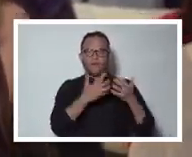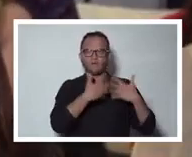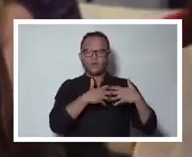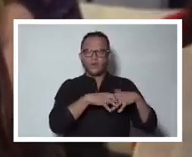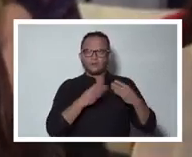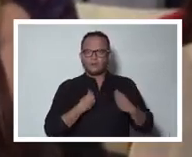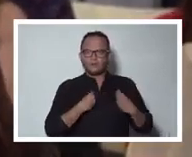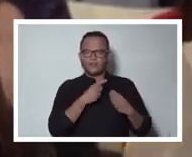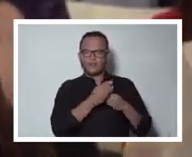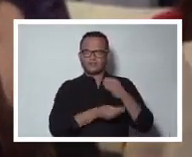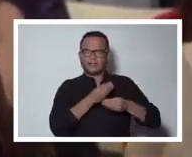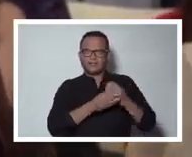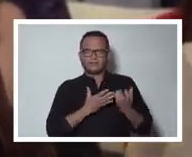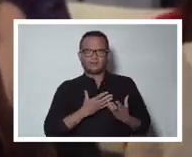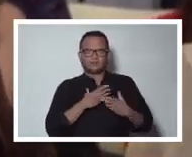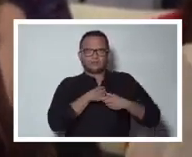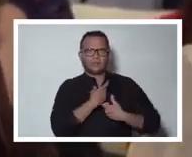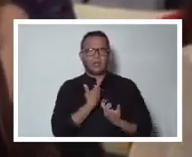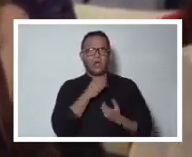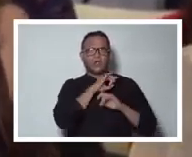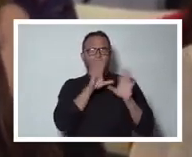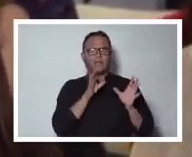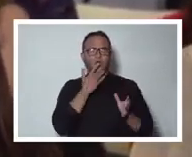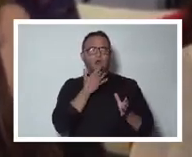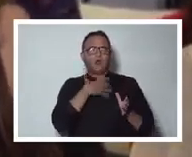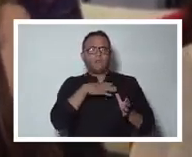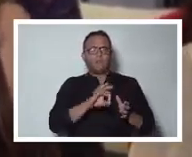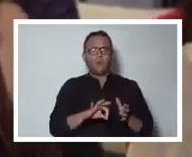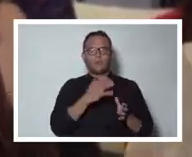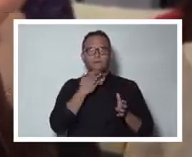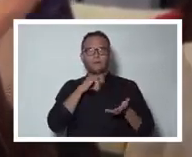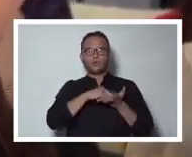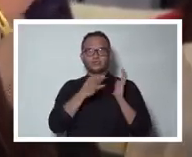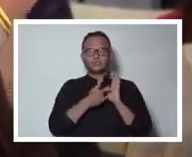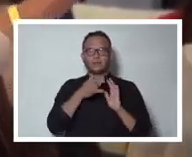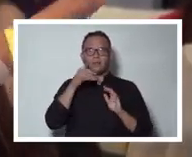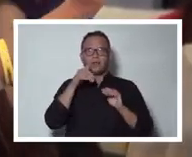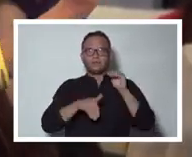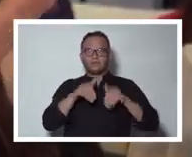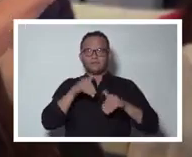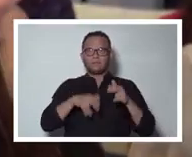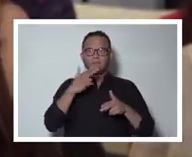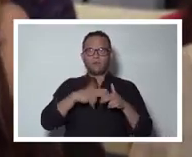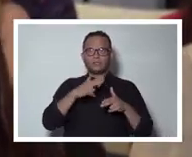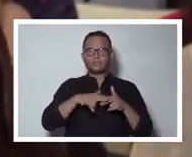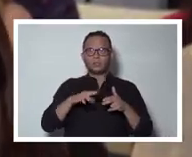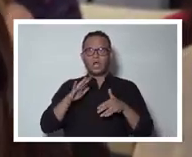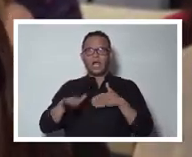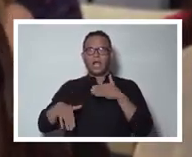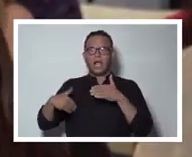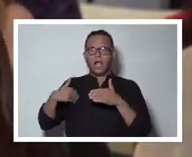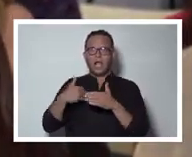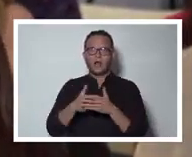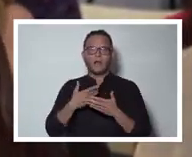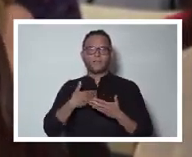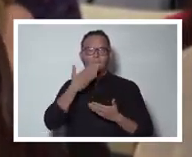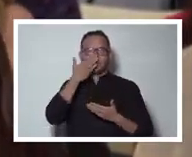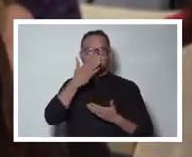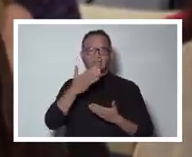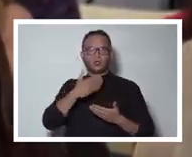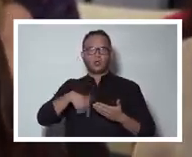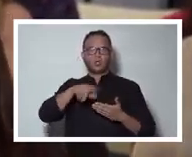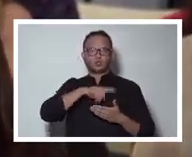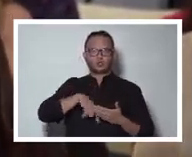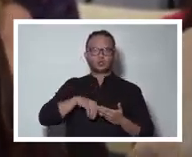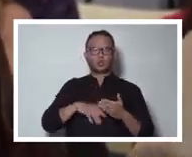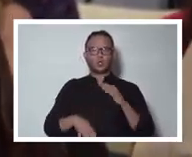de la vida entonces están desesperados porque dicen claro ahora puede ultar que con el sistema con el sistema político que Hasta ahora ha permitido que nosotros